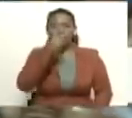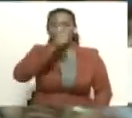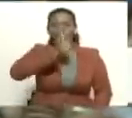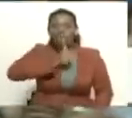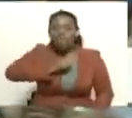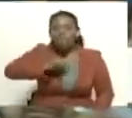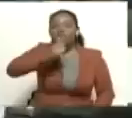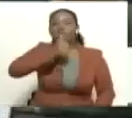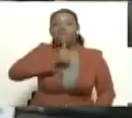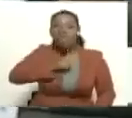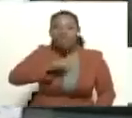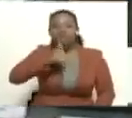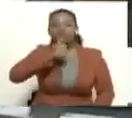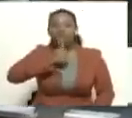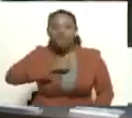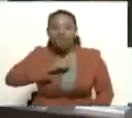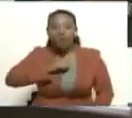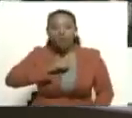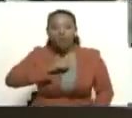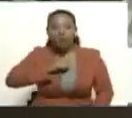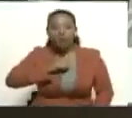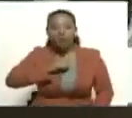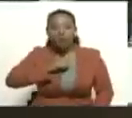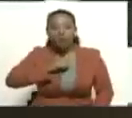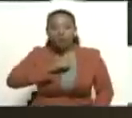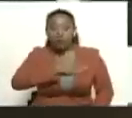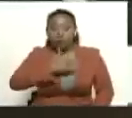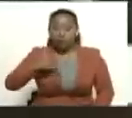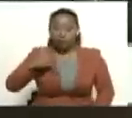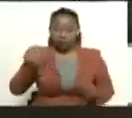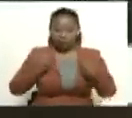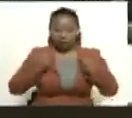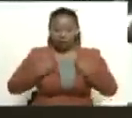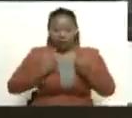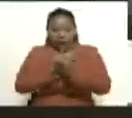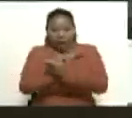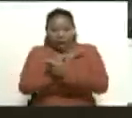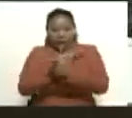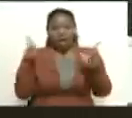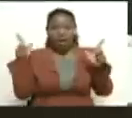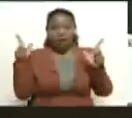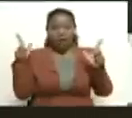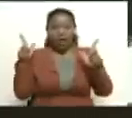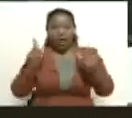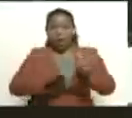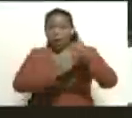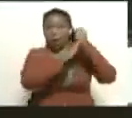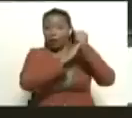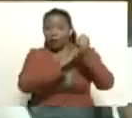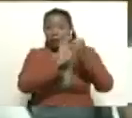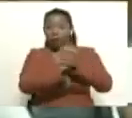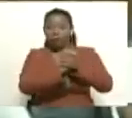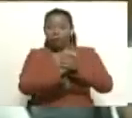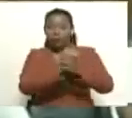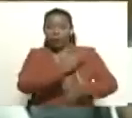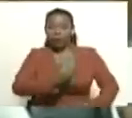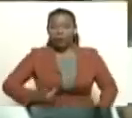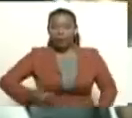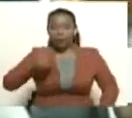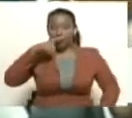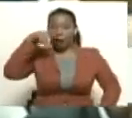al irreductible deseo de vivir en libertad de sus líderes, el compañero presidente